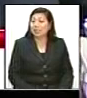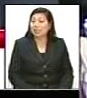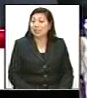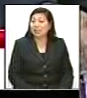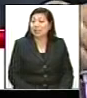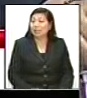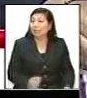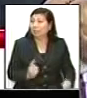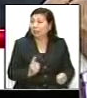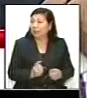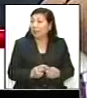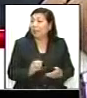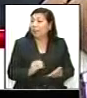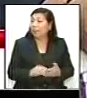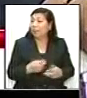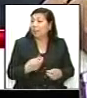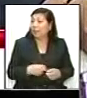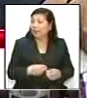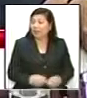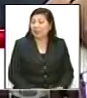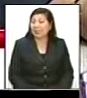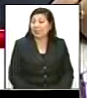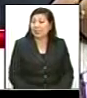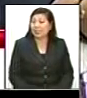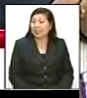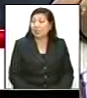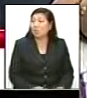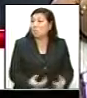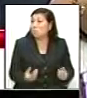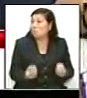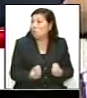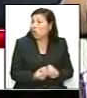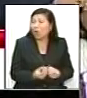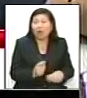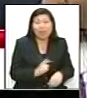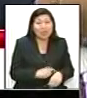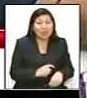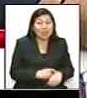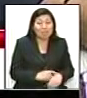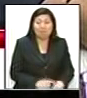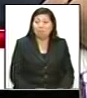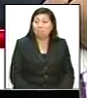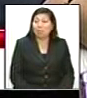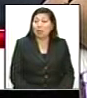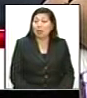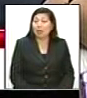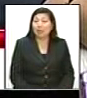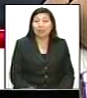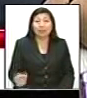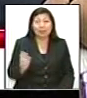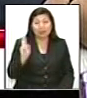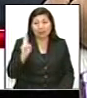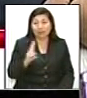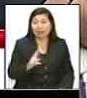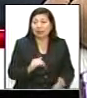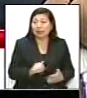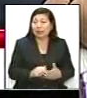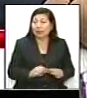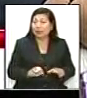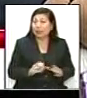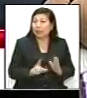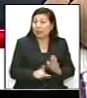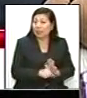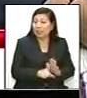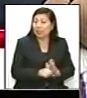el reto grave e inmenso de que en muy poco tiempo, casi sin lugar a reflexión, van a tener que hacer la